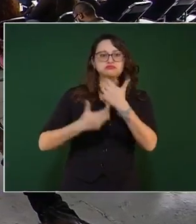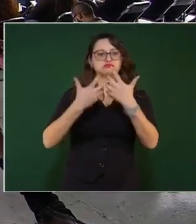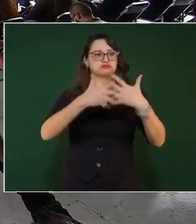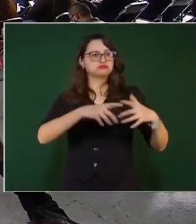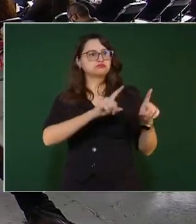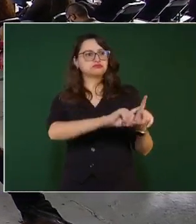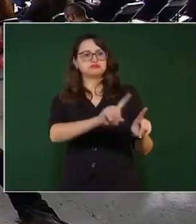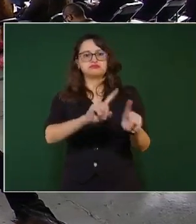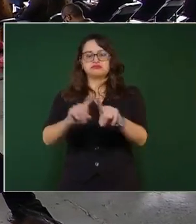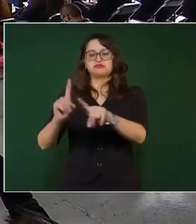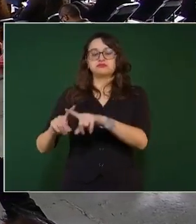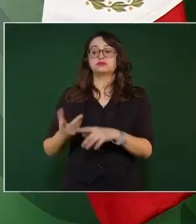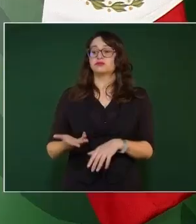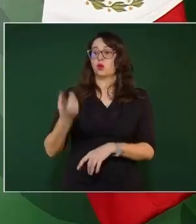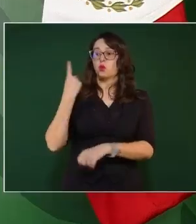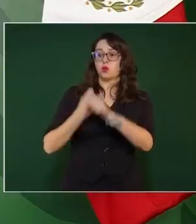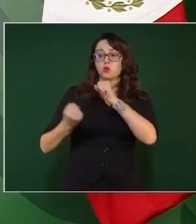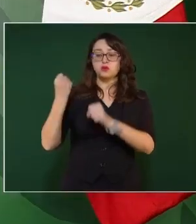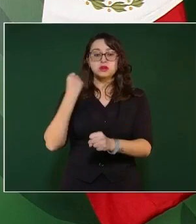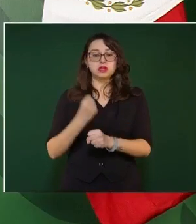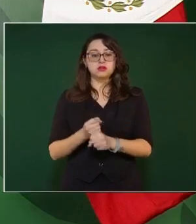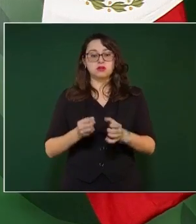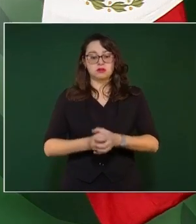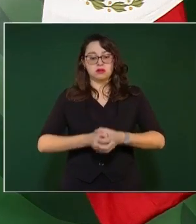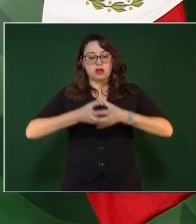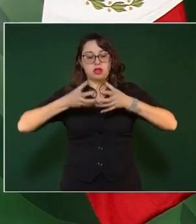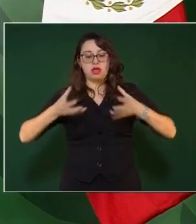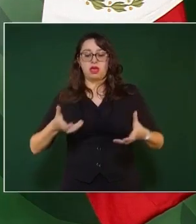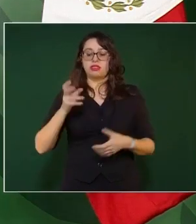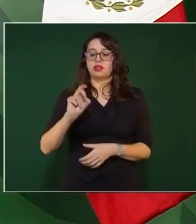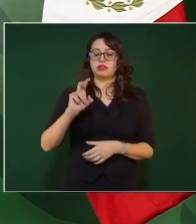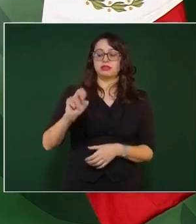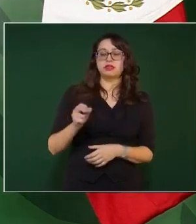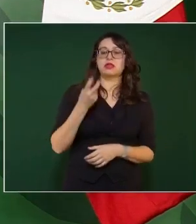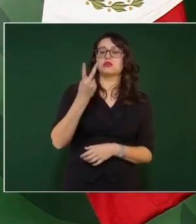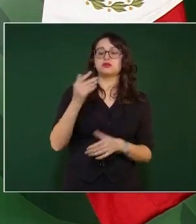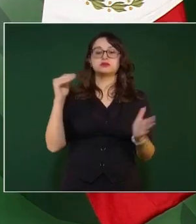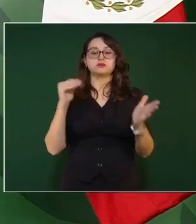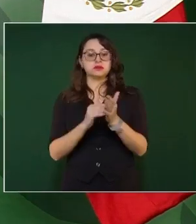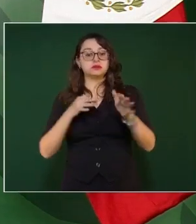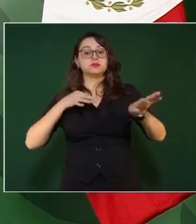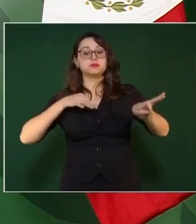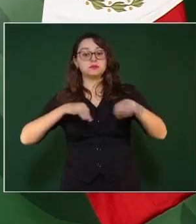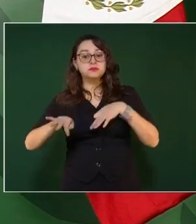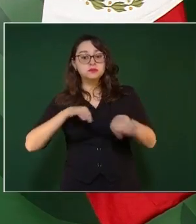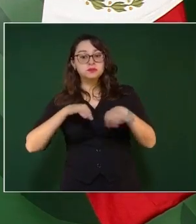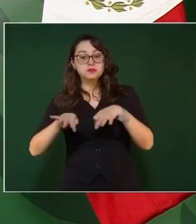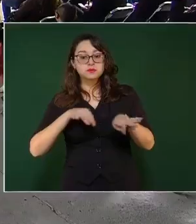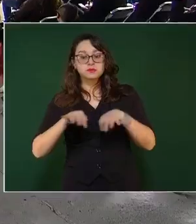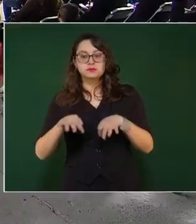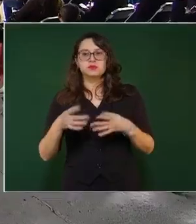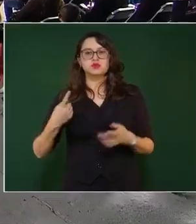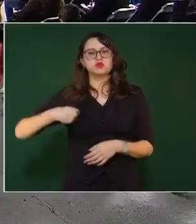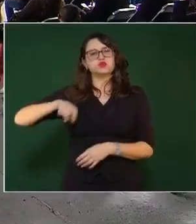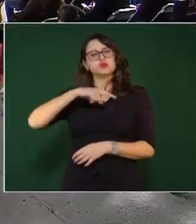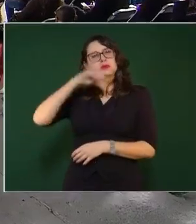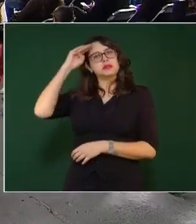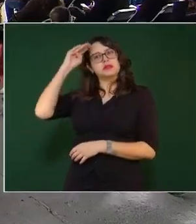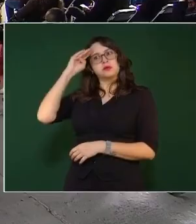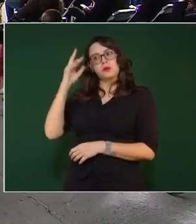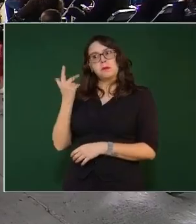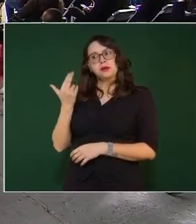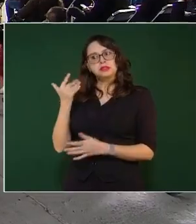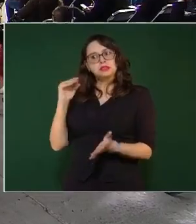año pasado generamos más de 32,000 empleos, que superó la expectativa de 25,000 empleos que teníamos